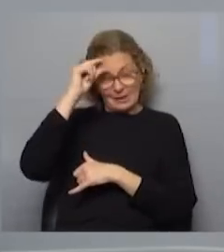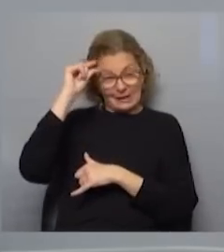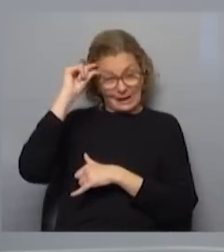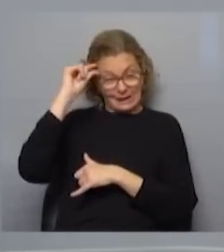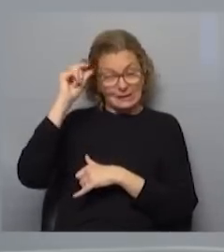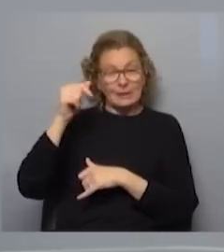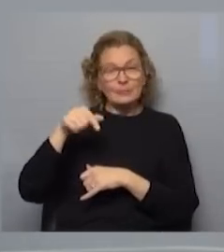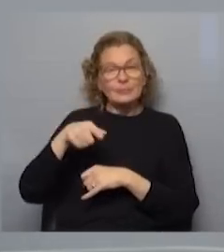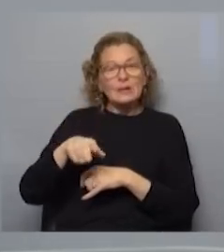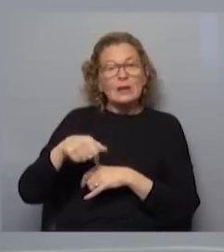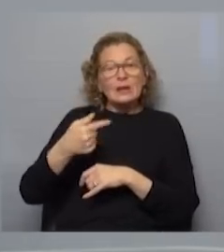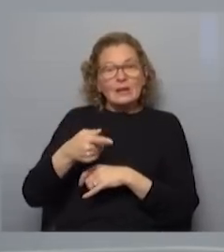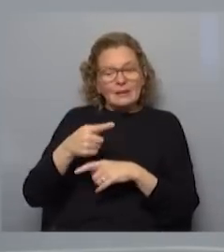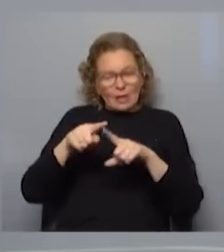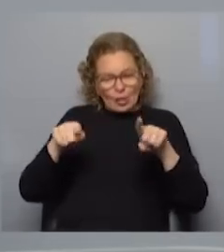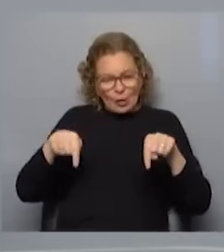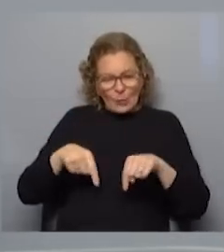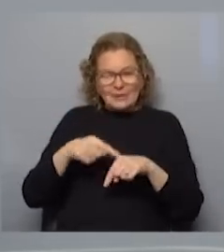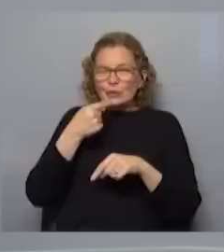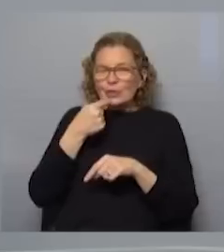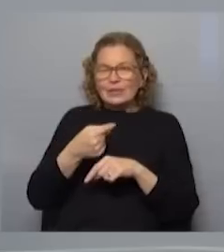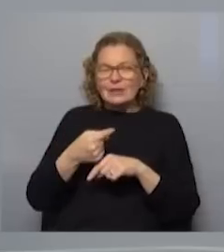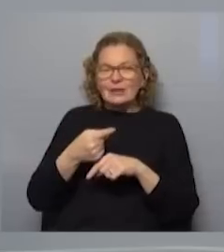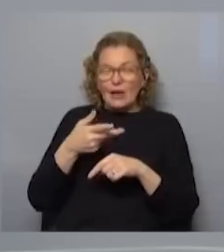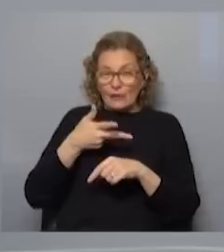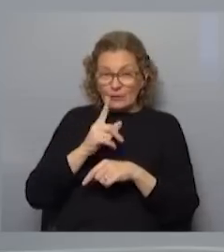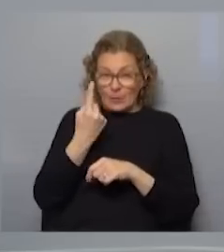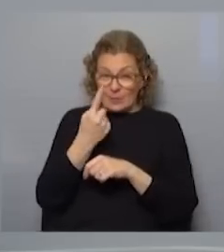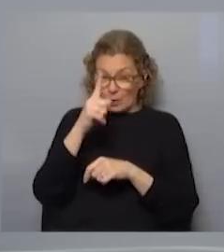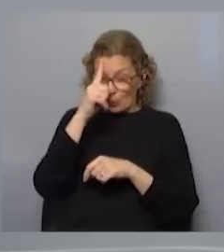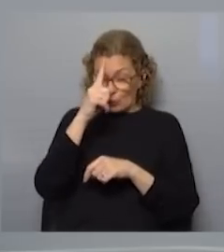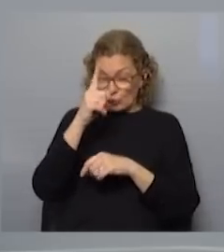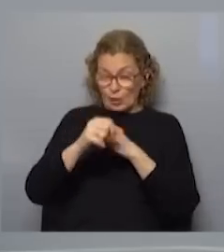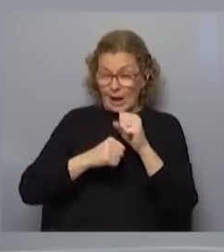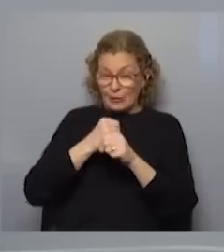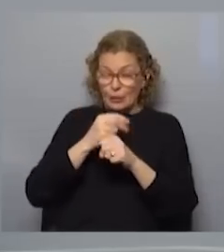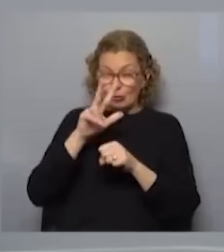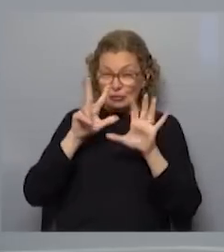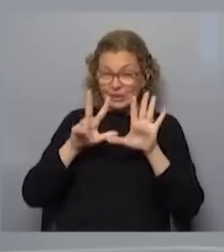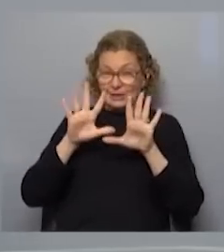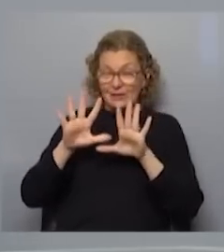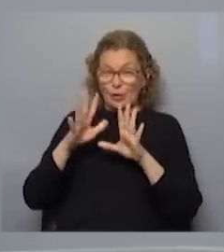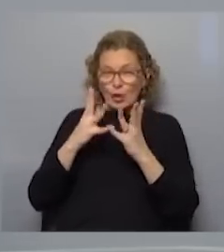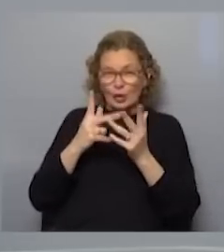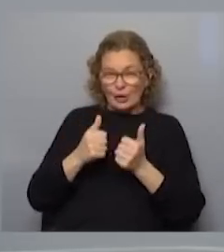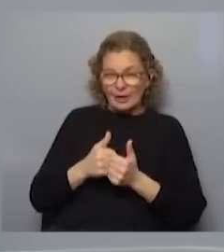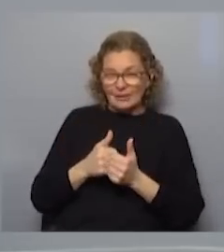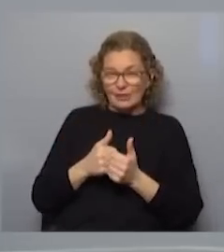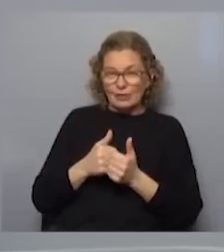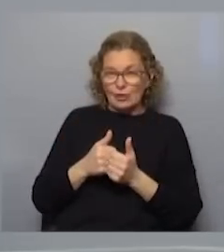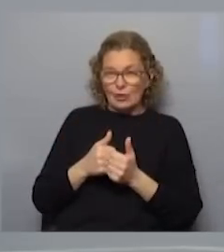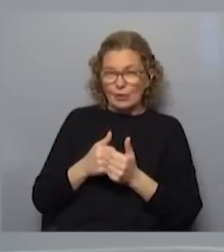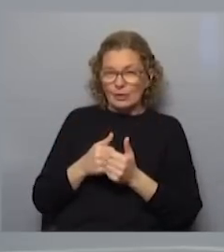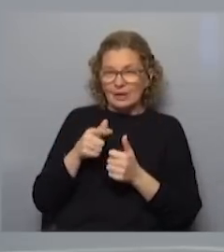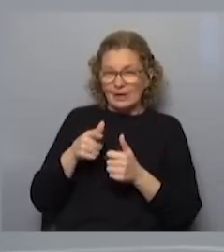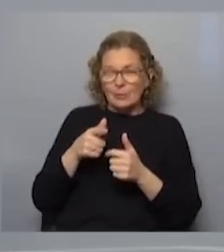y ese documento dice fechado el primero de julio del 85 que las organizaciones que habían sido